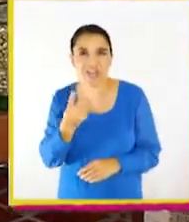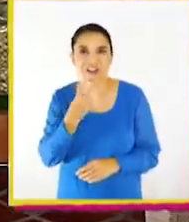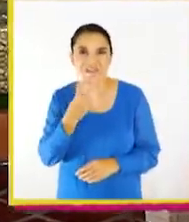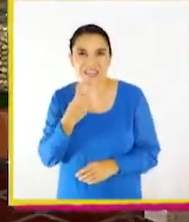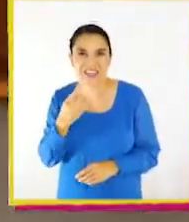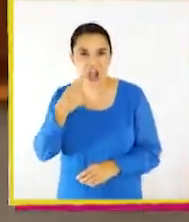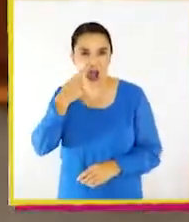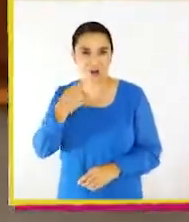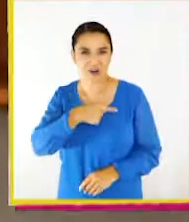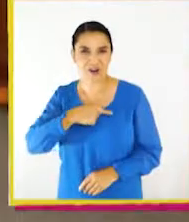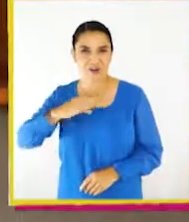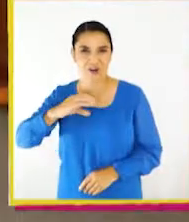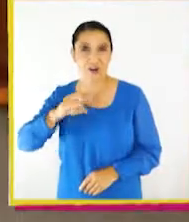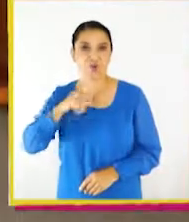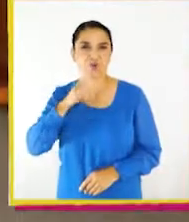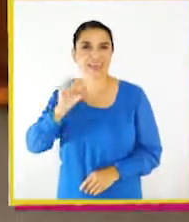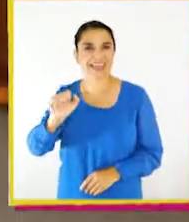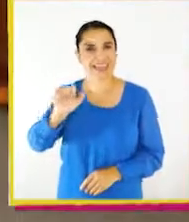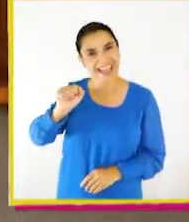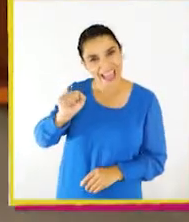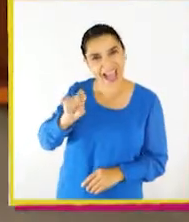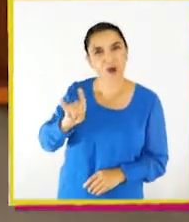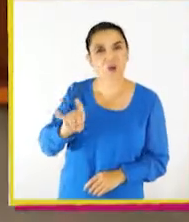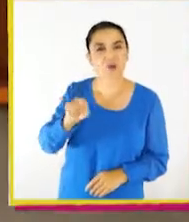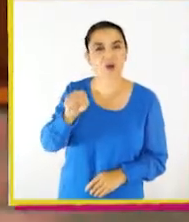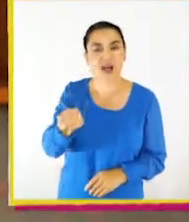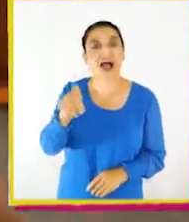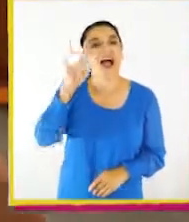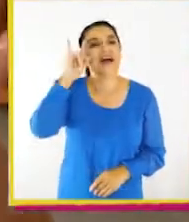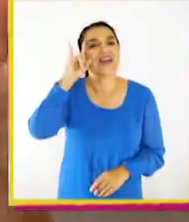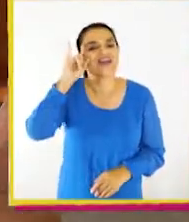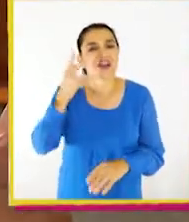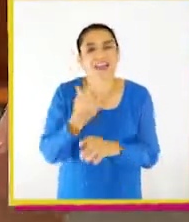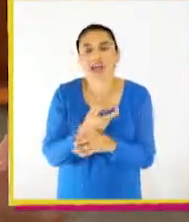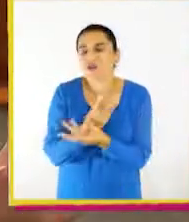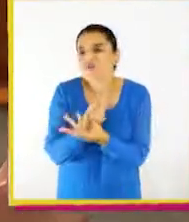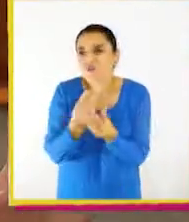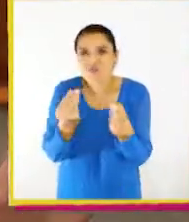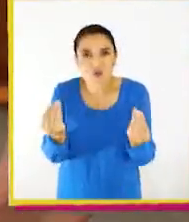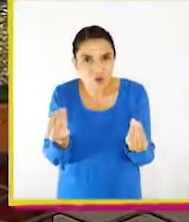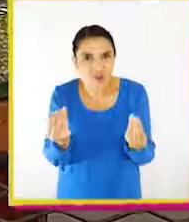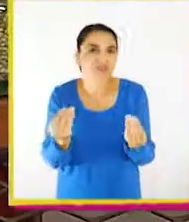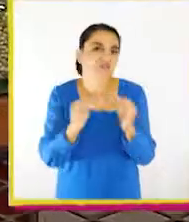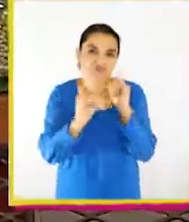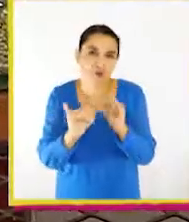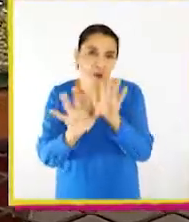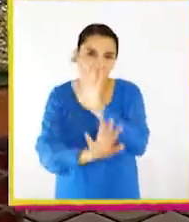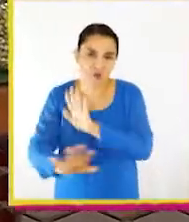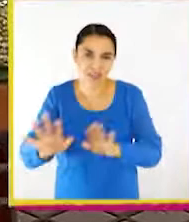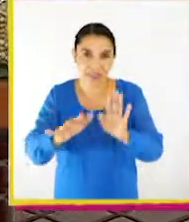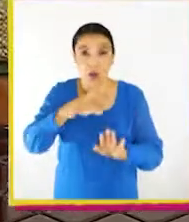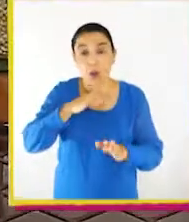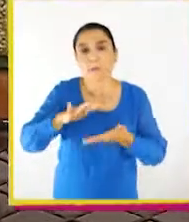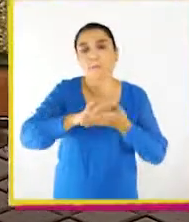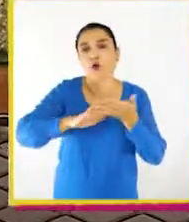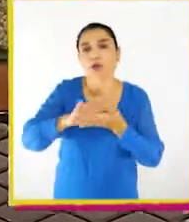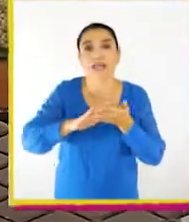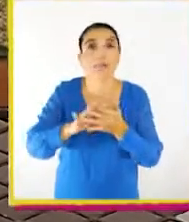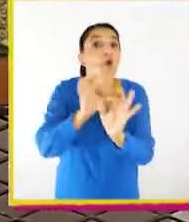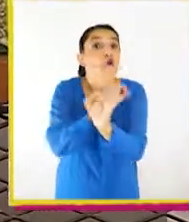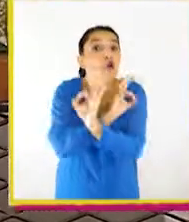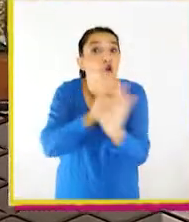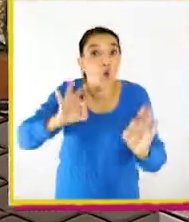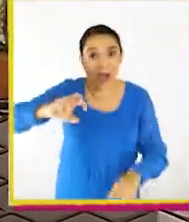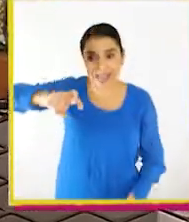gustó. Ay, así que recuerda que existen muchas maneras de cuidar el agua. Por ejemplo,